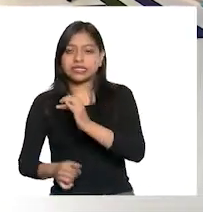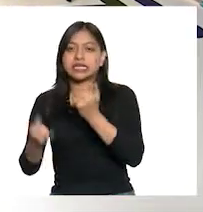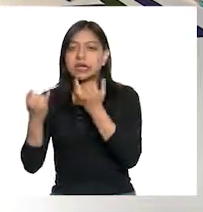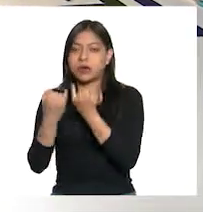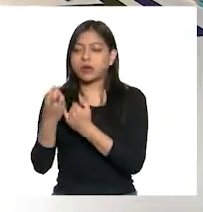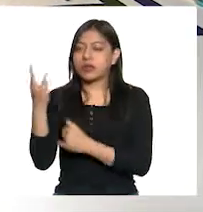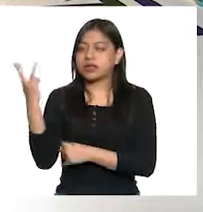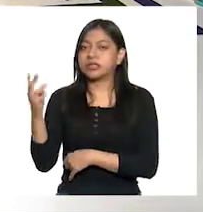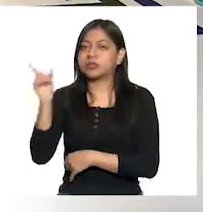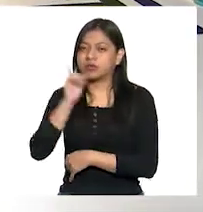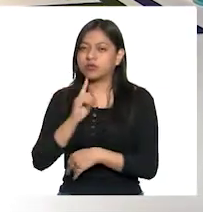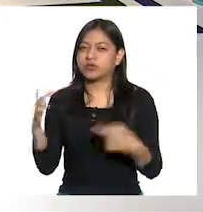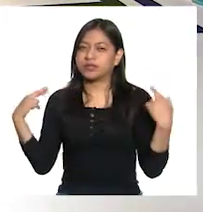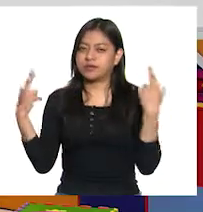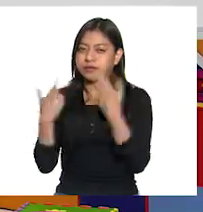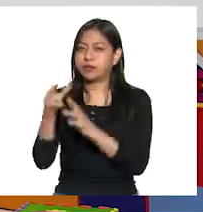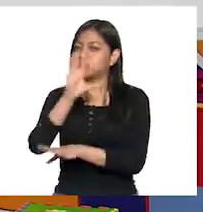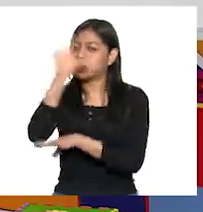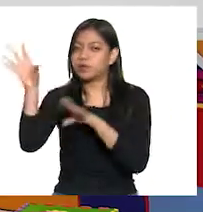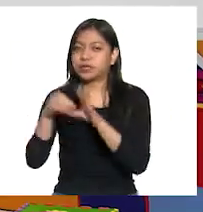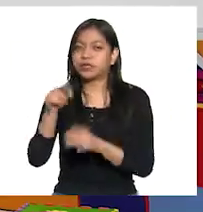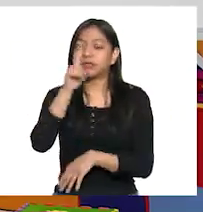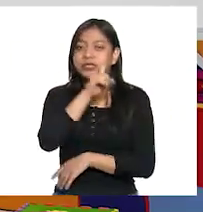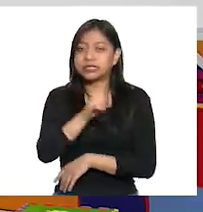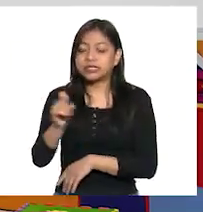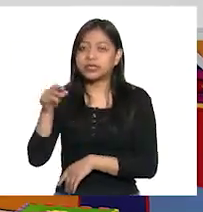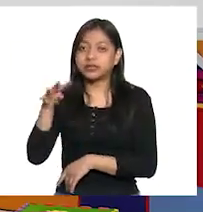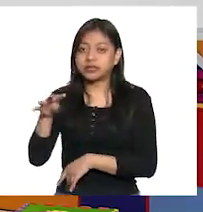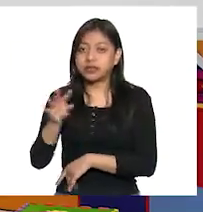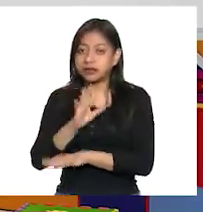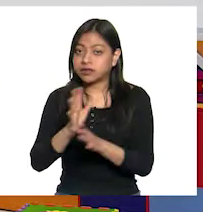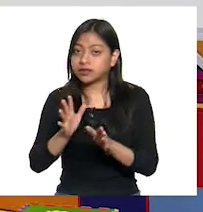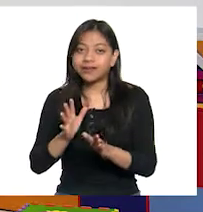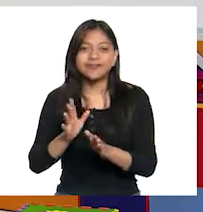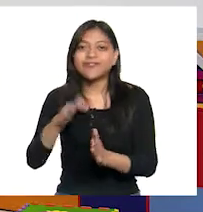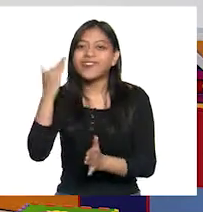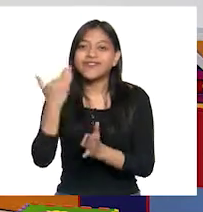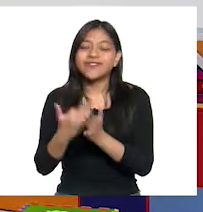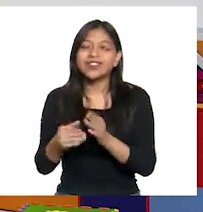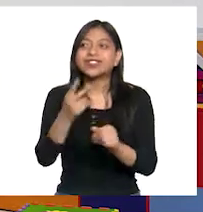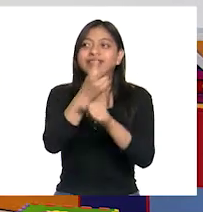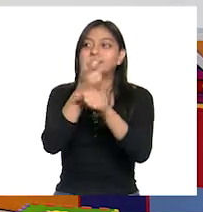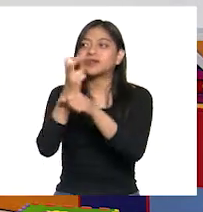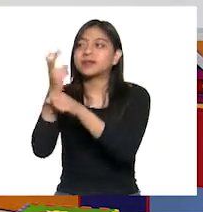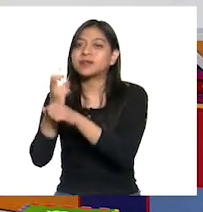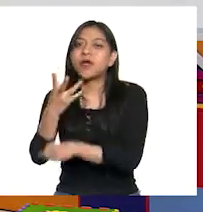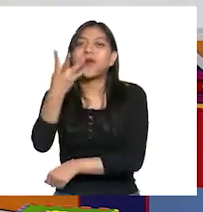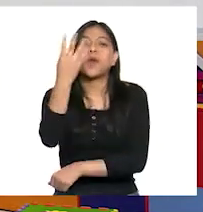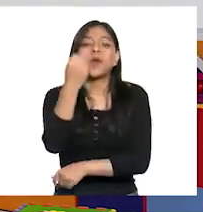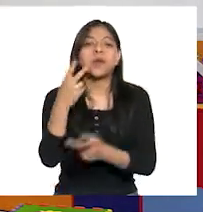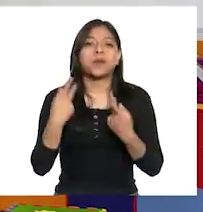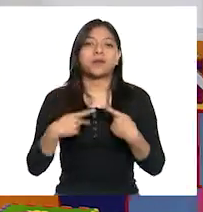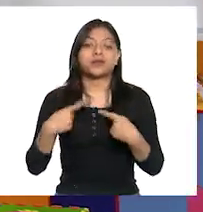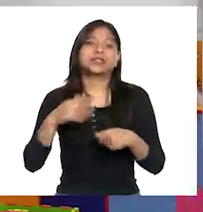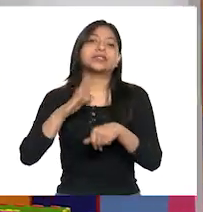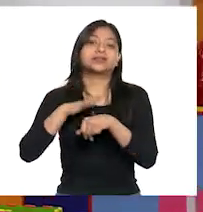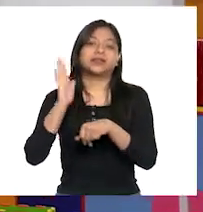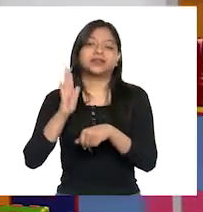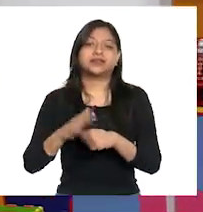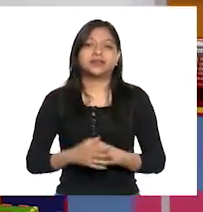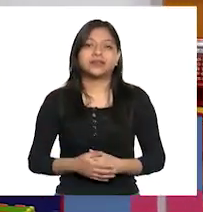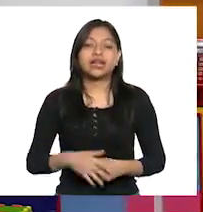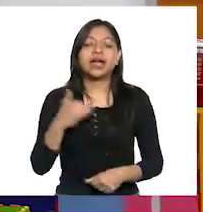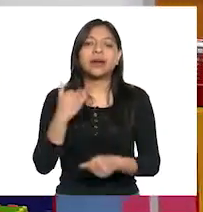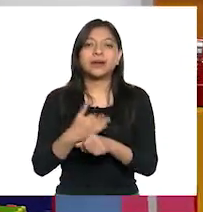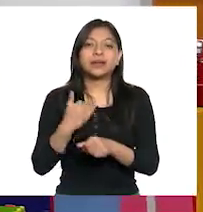en total. En total. Todos. Pero nos están diciendo en este momento que van a invitar a 9 personas más. Entonces tenemos que realizar esta